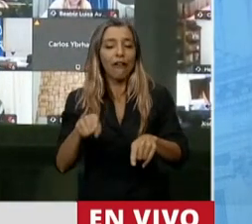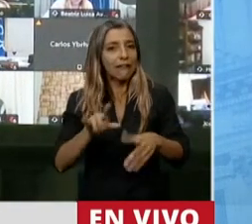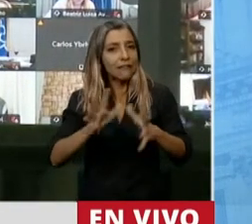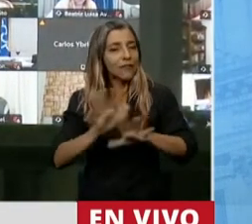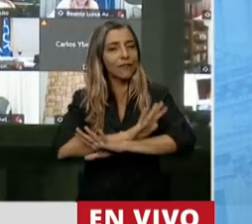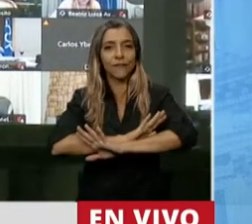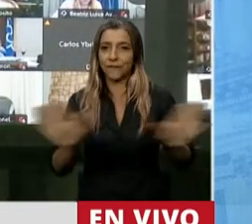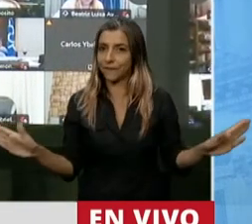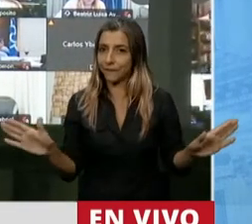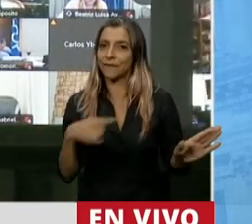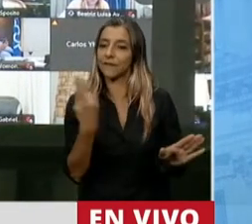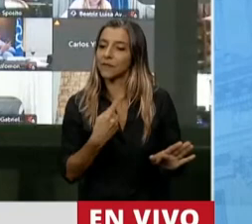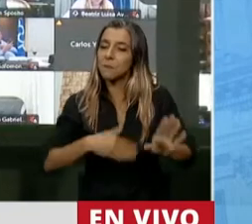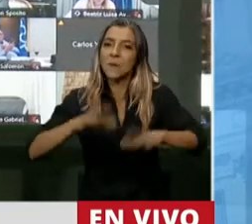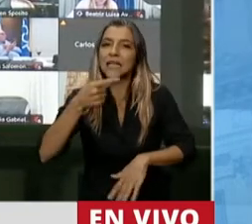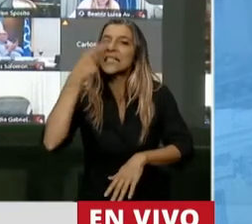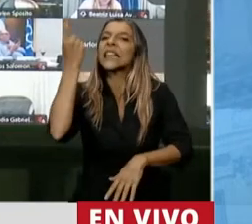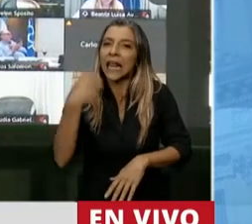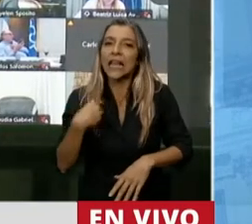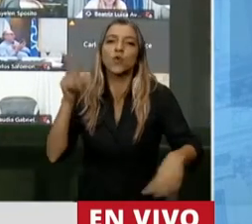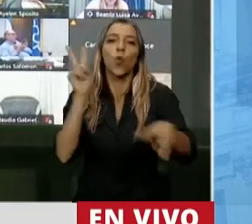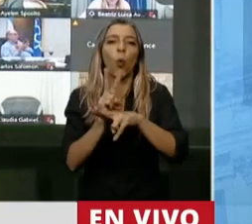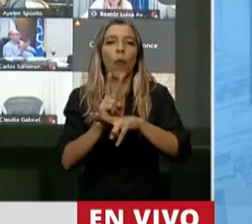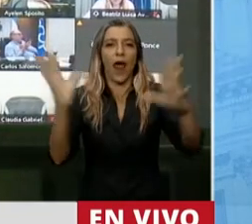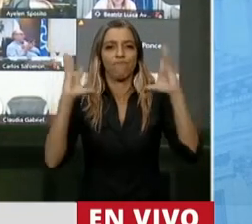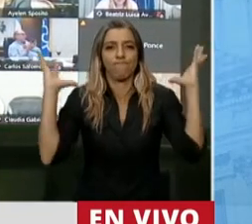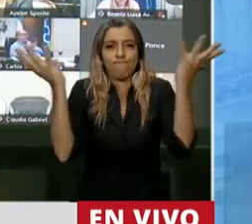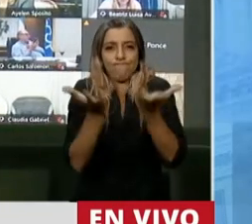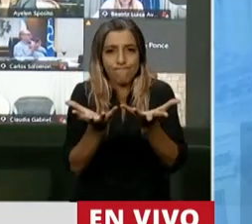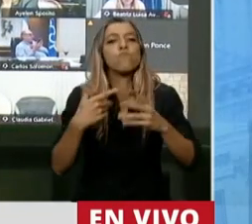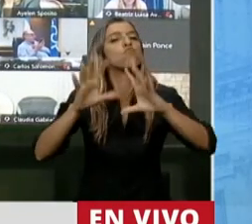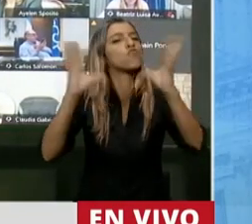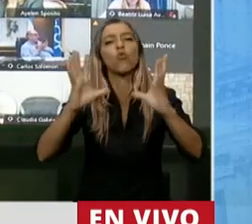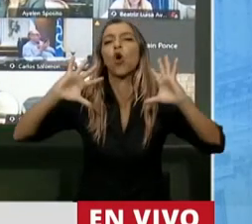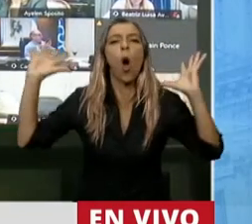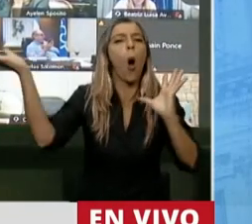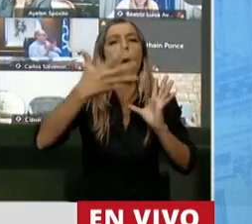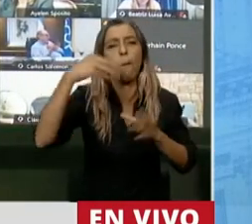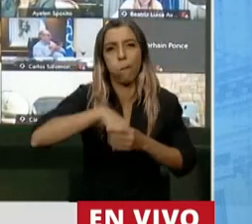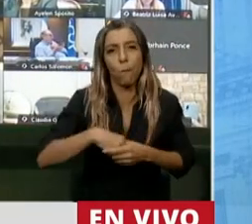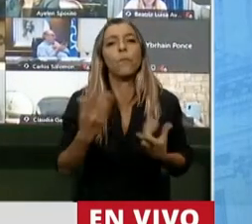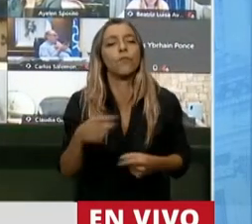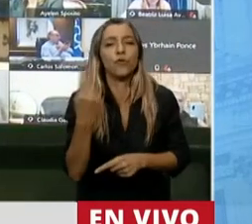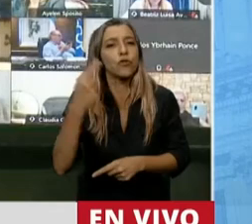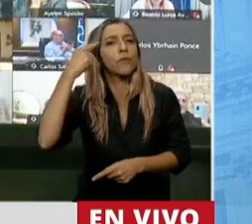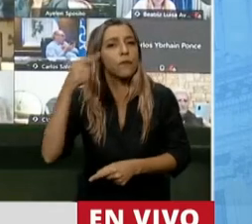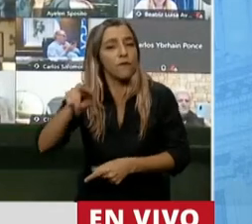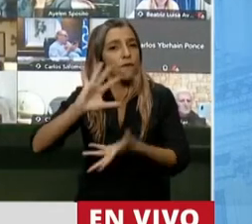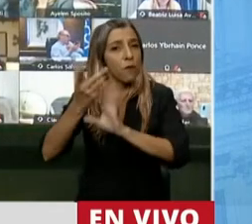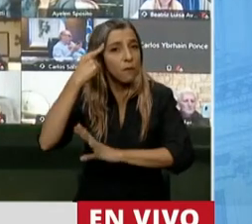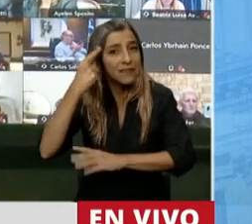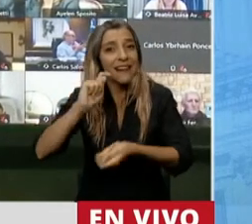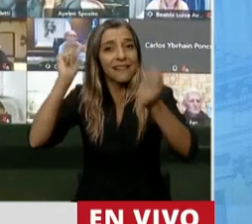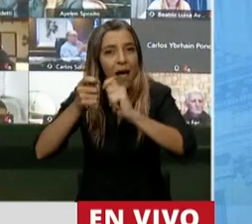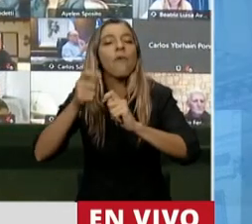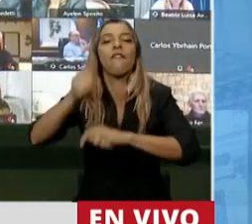porque creemos que a partir de la política vamos a transformar la realidad. Porque militamos porque creemos que esos paradigmas pueden generar mayores condiciones de